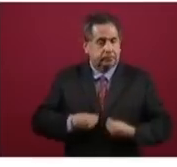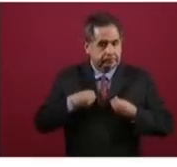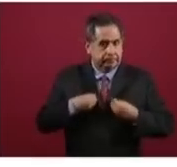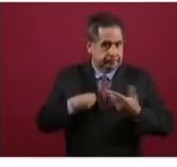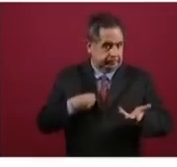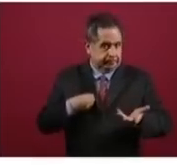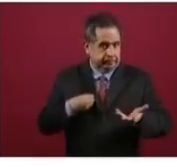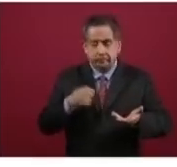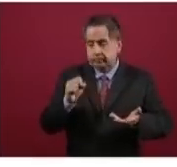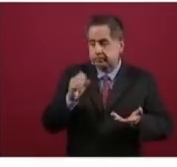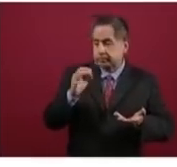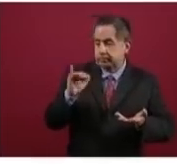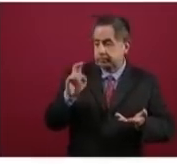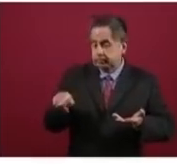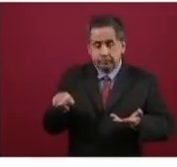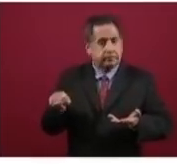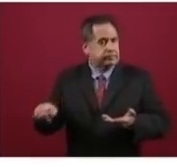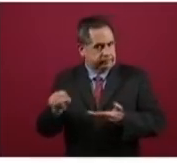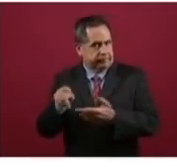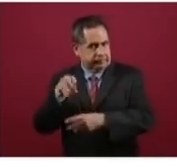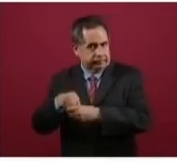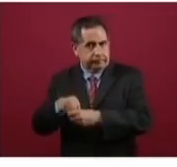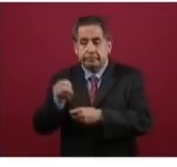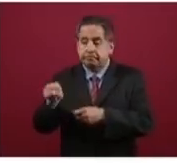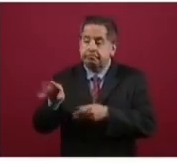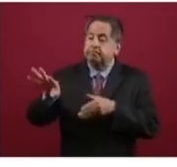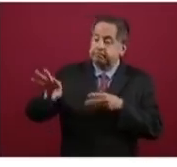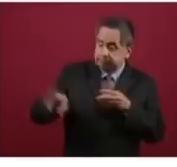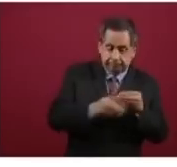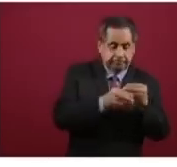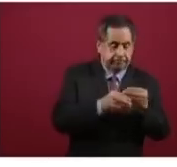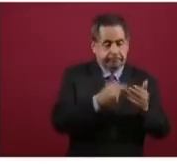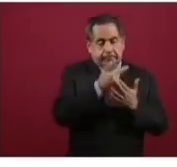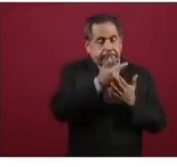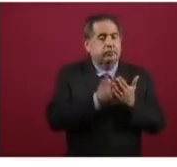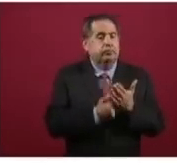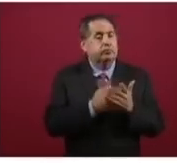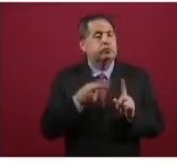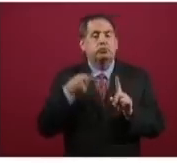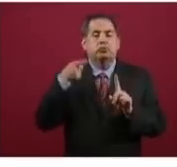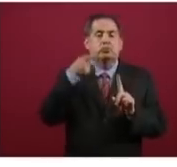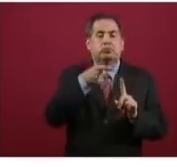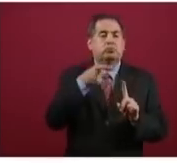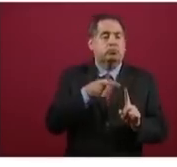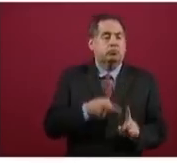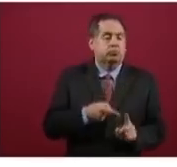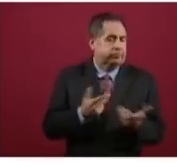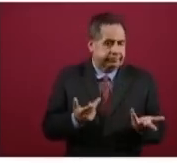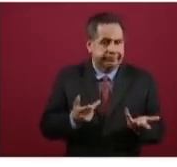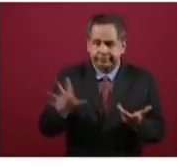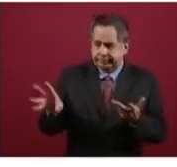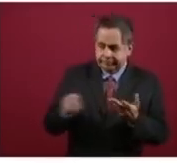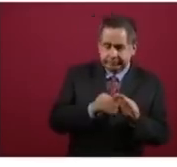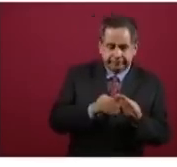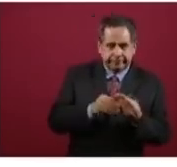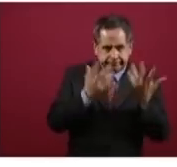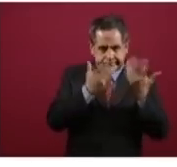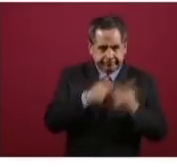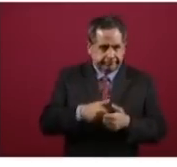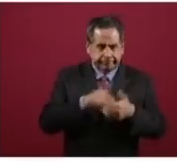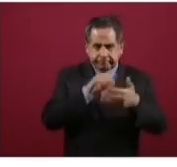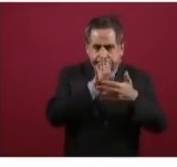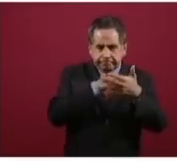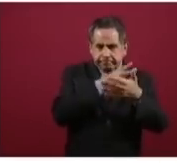pero nosotros estamos aquí agrupando por cuáles son los fines y los fines que se buscan y esto representa